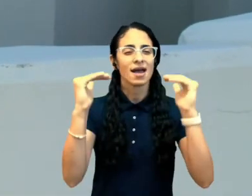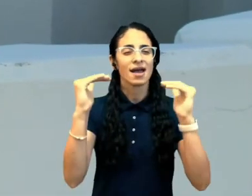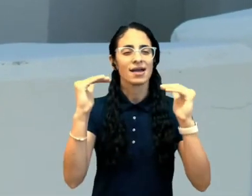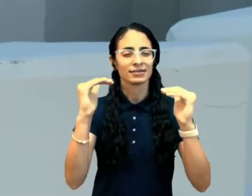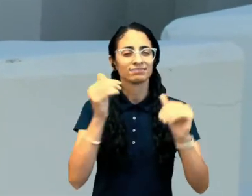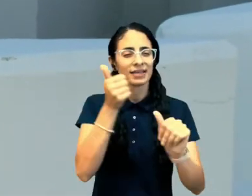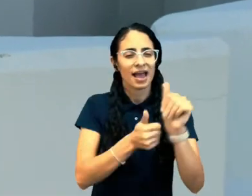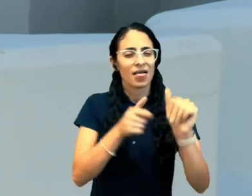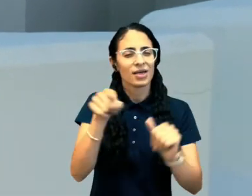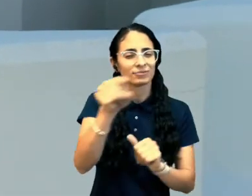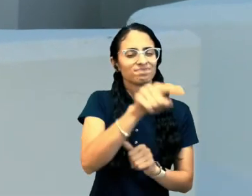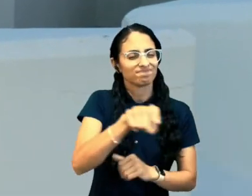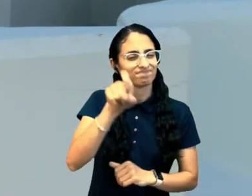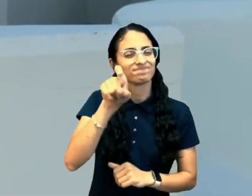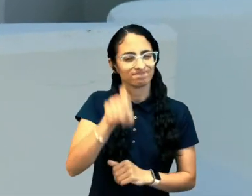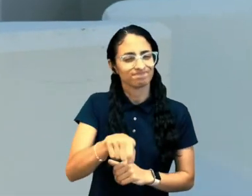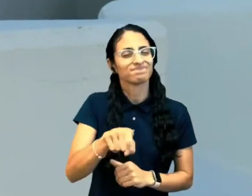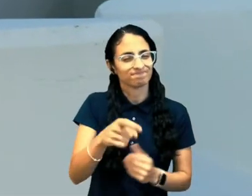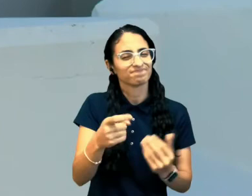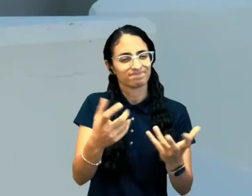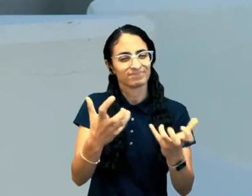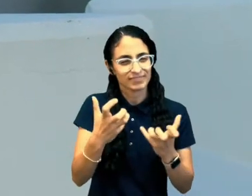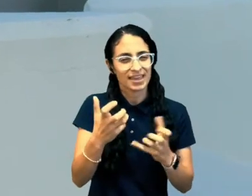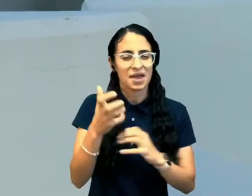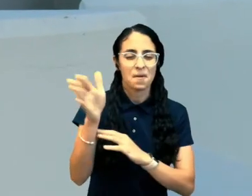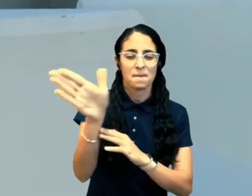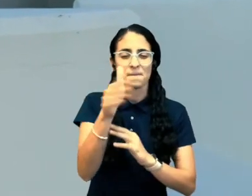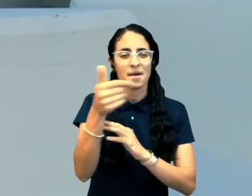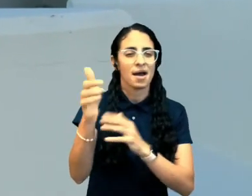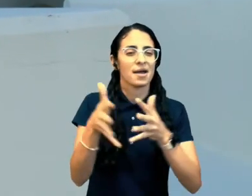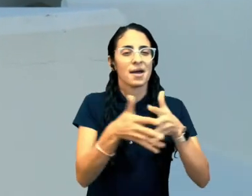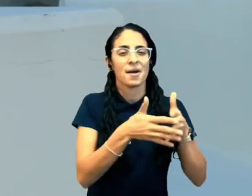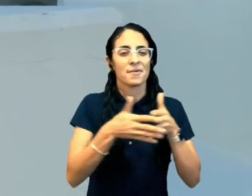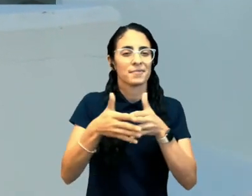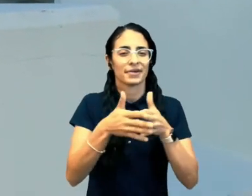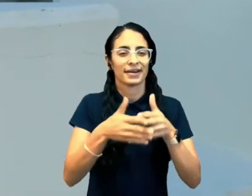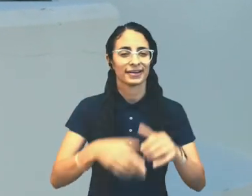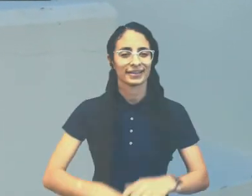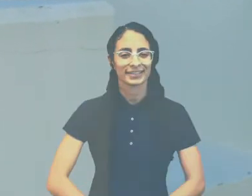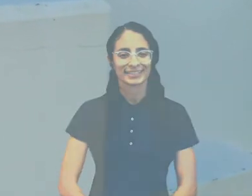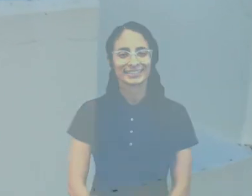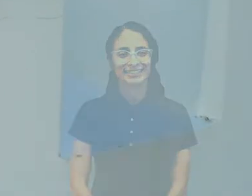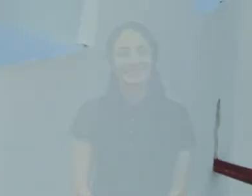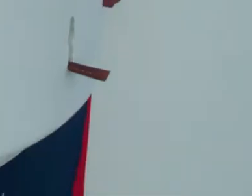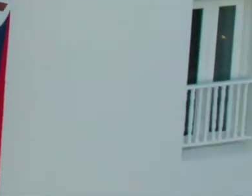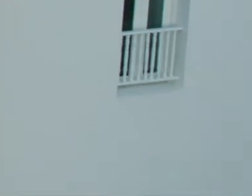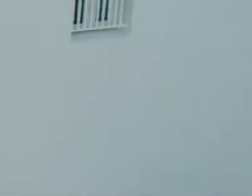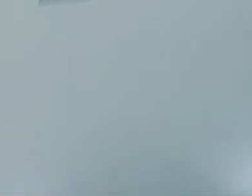igualdad que merece cada uno de nuestros ciudadanos bajo la bandera americana.